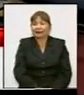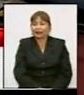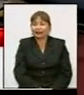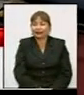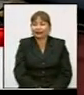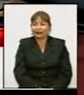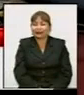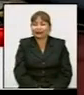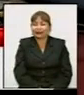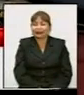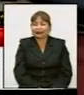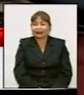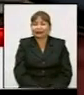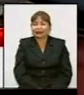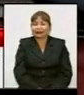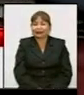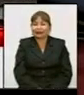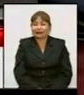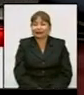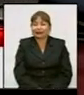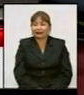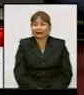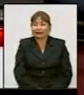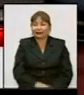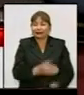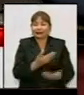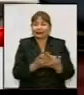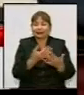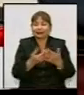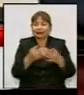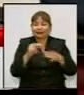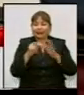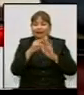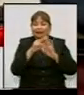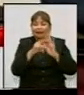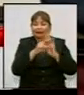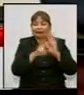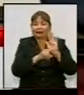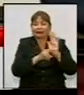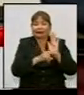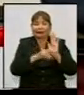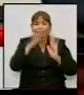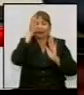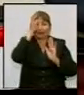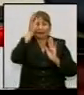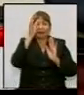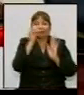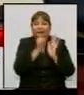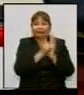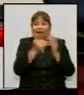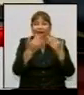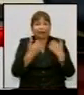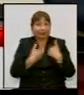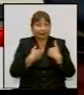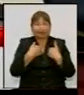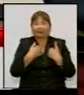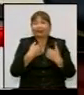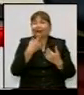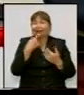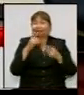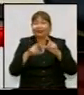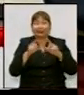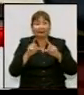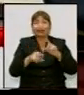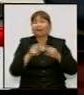Tenemos un pequeño sumario. Voy a hablar sobre la situación actual de la normatividad, de las capacidades que cuenta y unas conclusiones